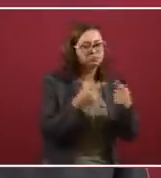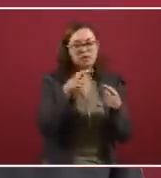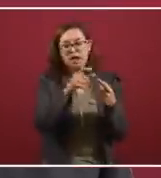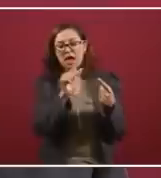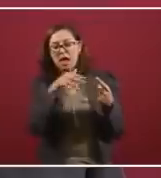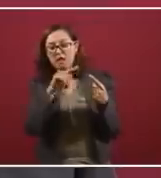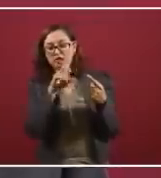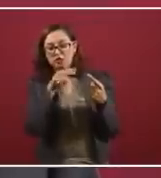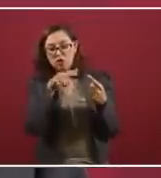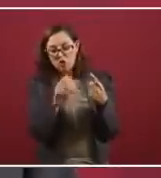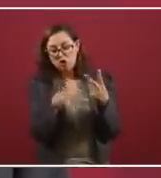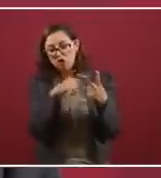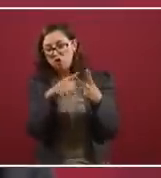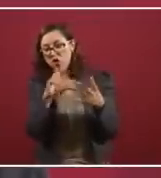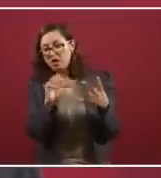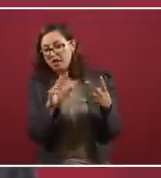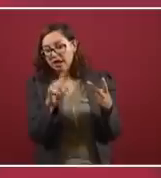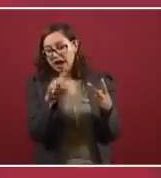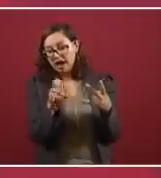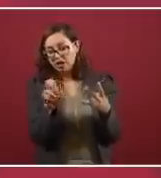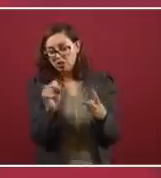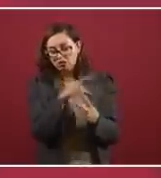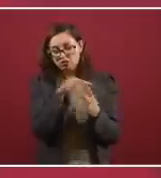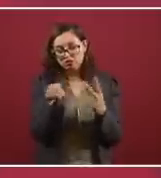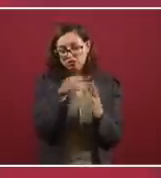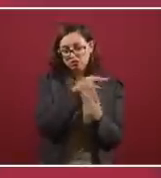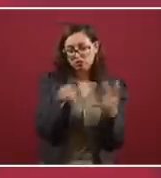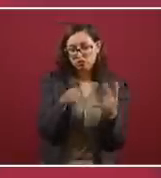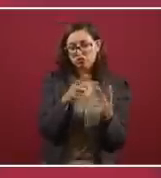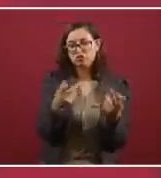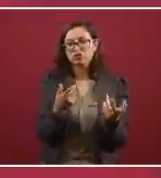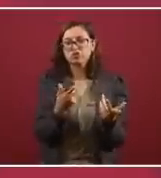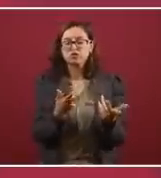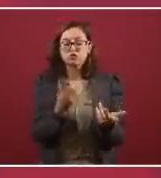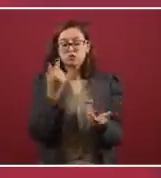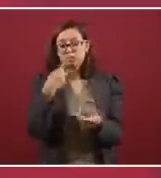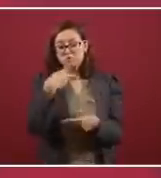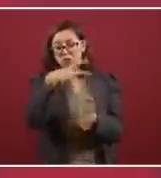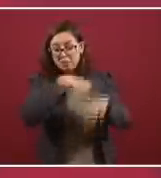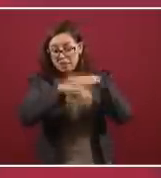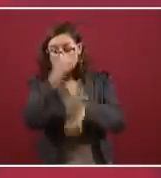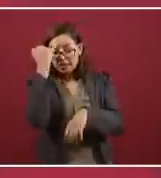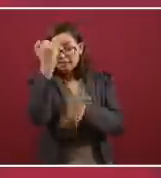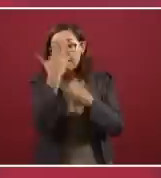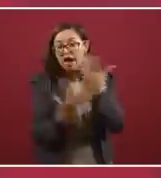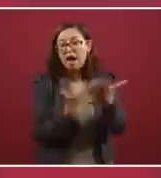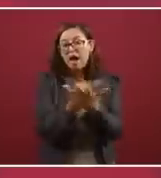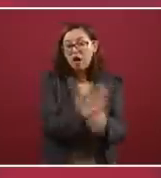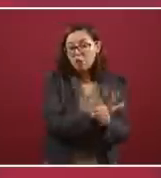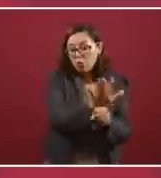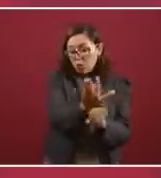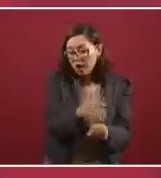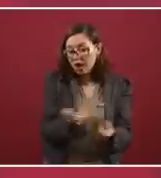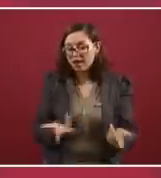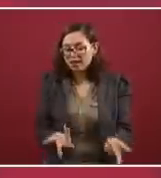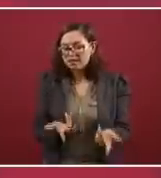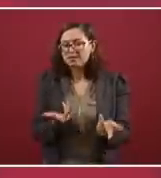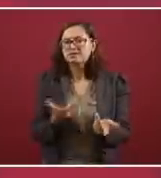Valle como con Carlos Salazar, por iniciativa de empresarios, que